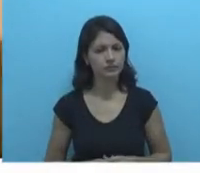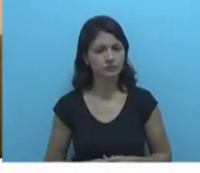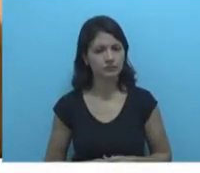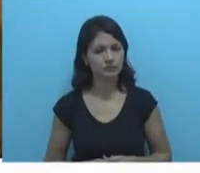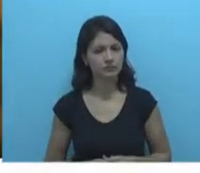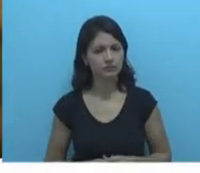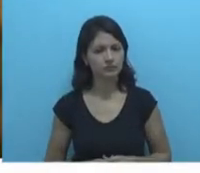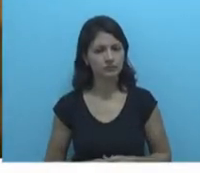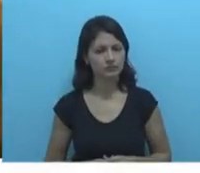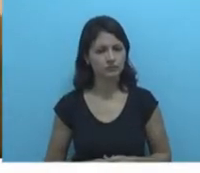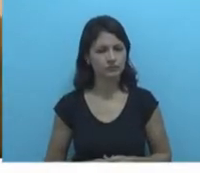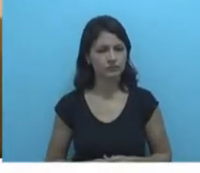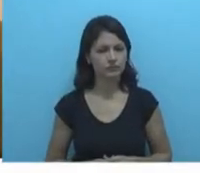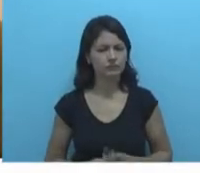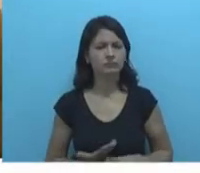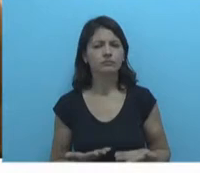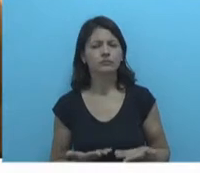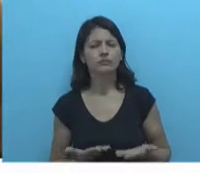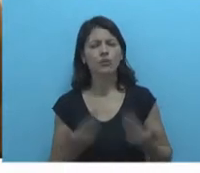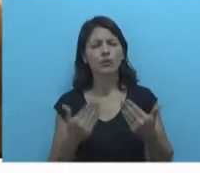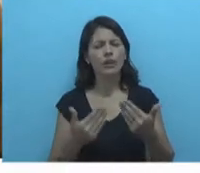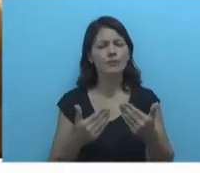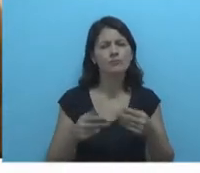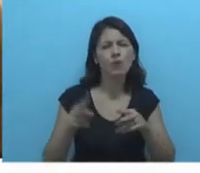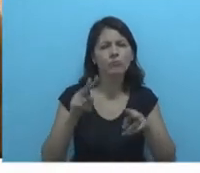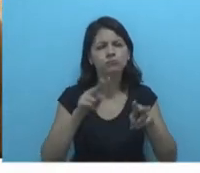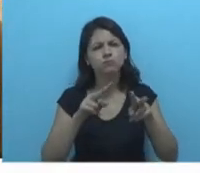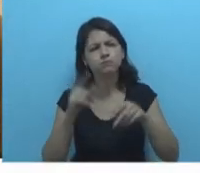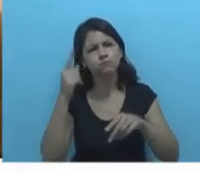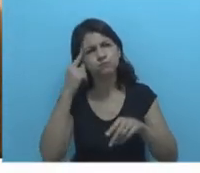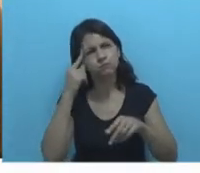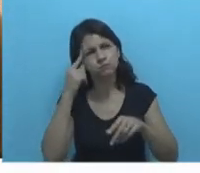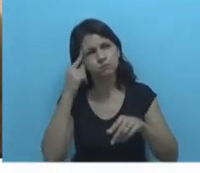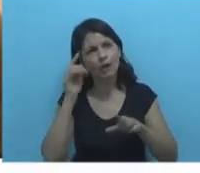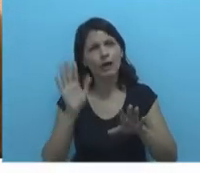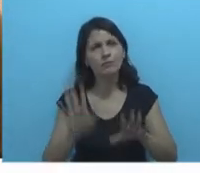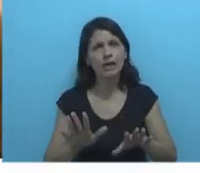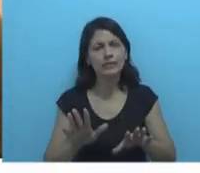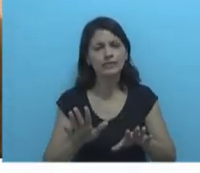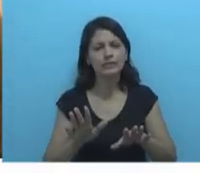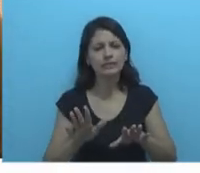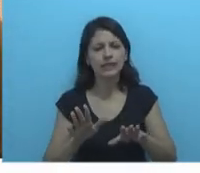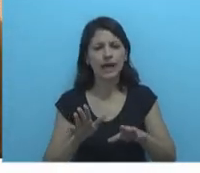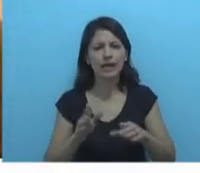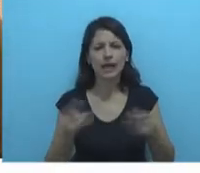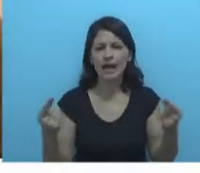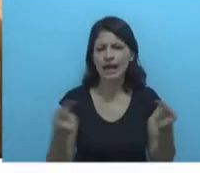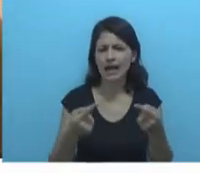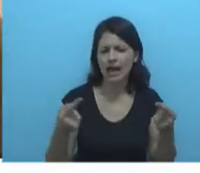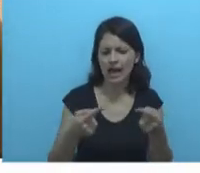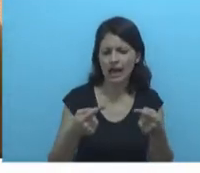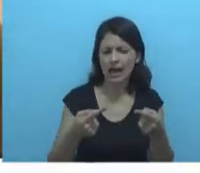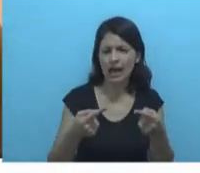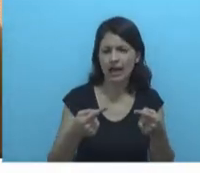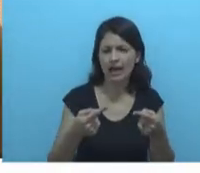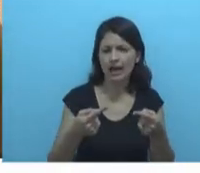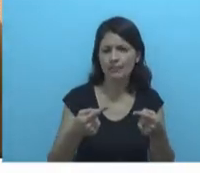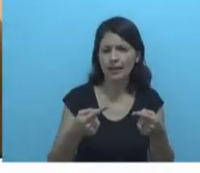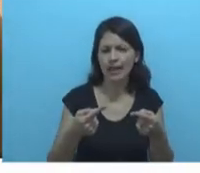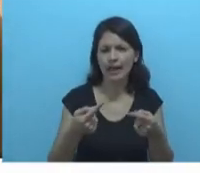decimos, no busquemos un solo culpable por la cual el gobierno peronista y el gobierno de Alberto Fernández tomó esta